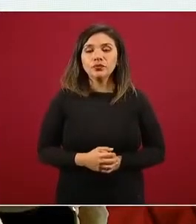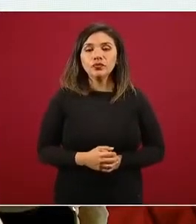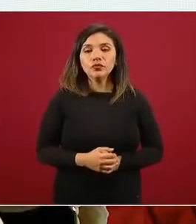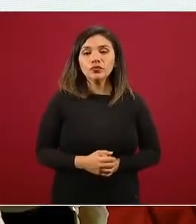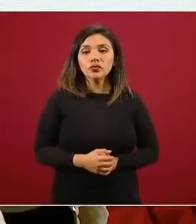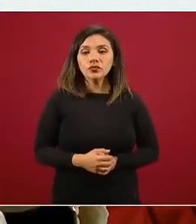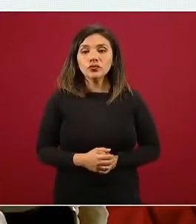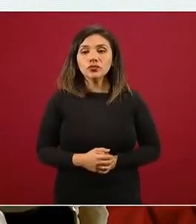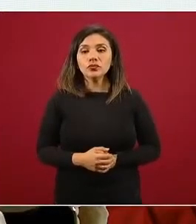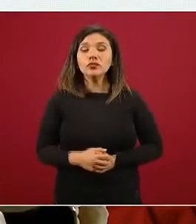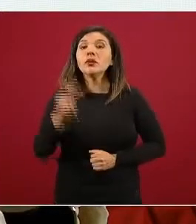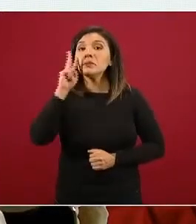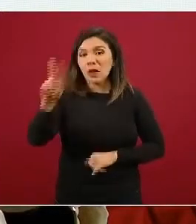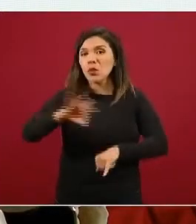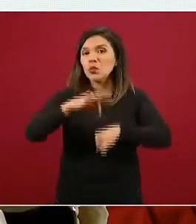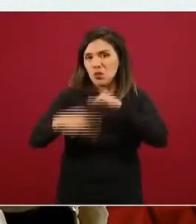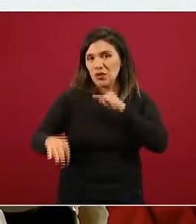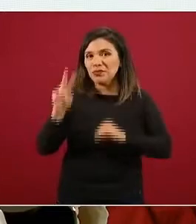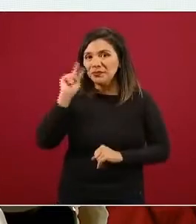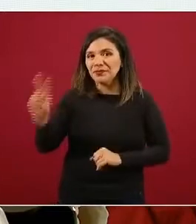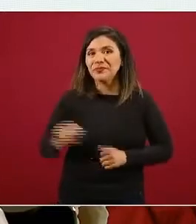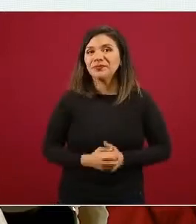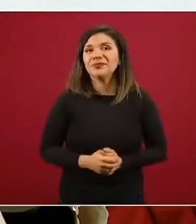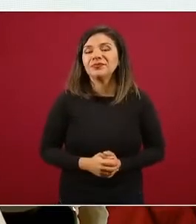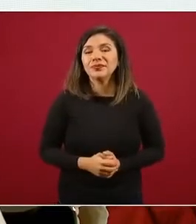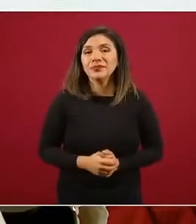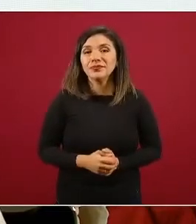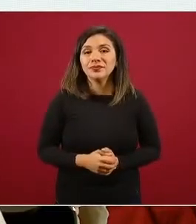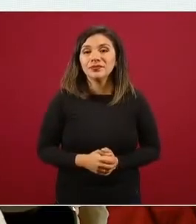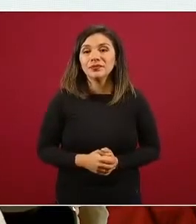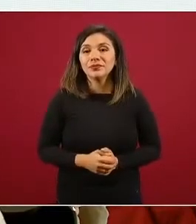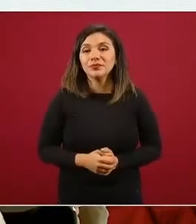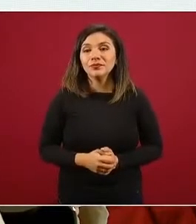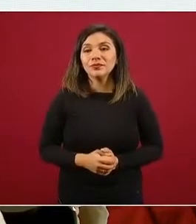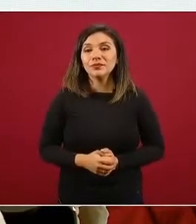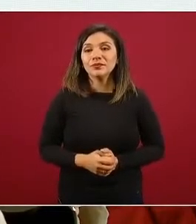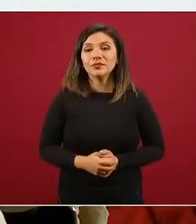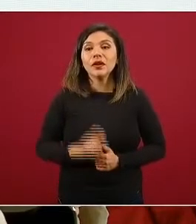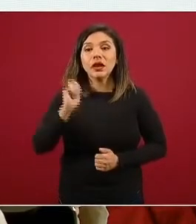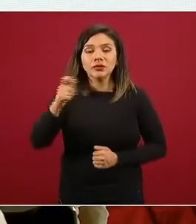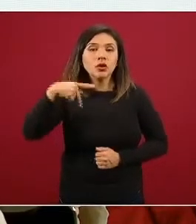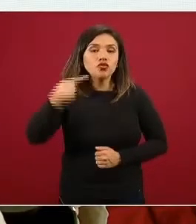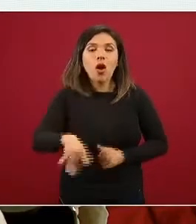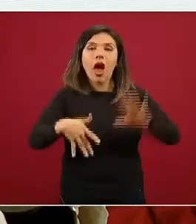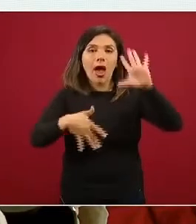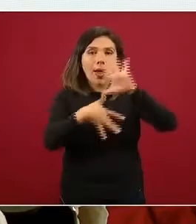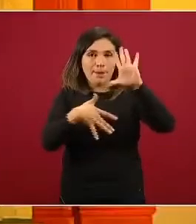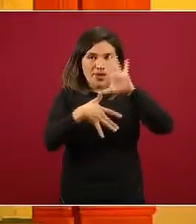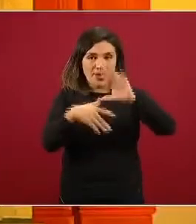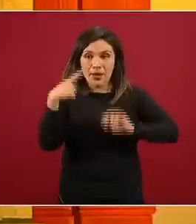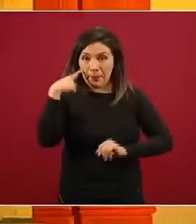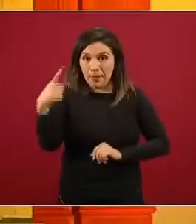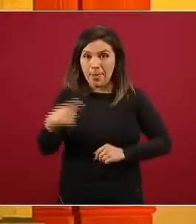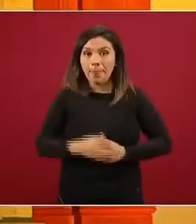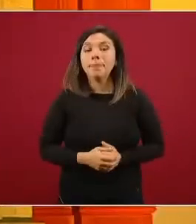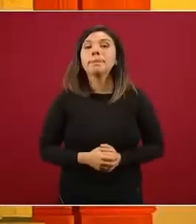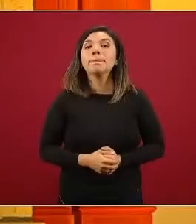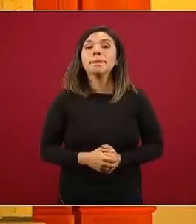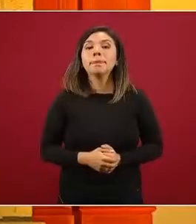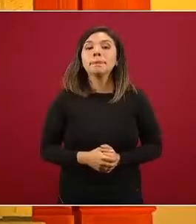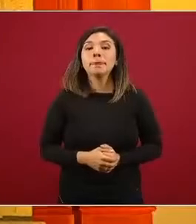epidémica. Veamos la última de esta serie, y es en la región de América. En la región de